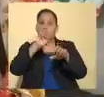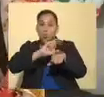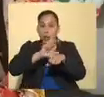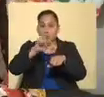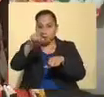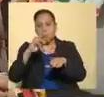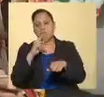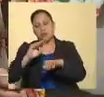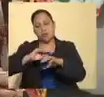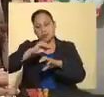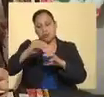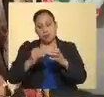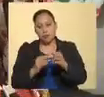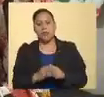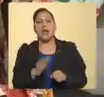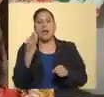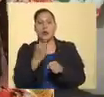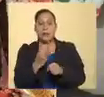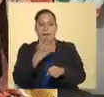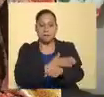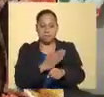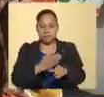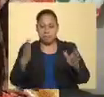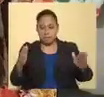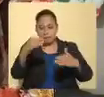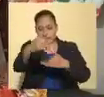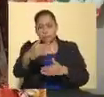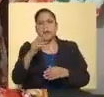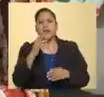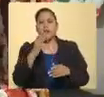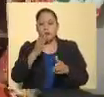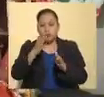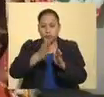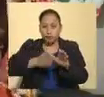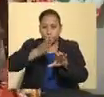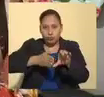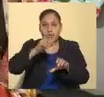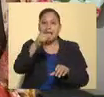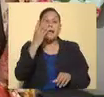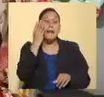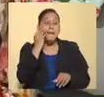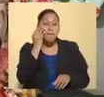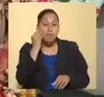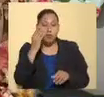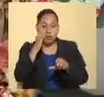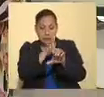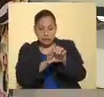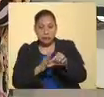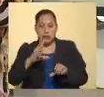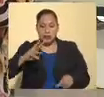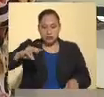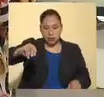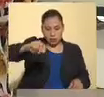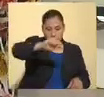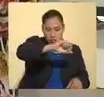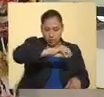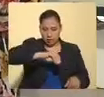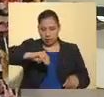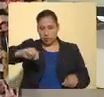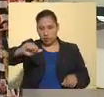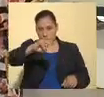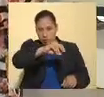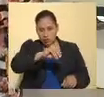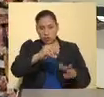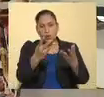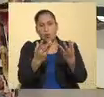bueno, mire, vamos a hablar de la tabla de picar por el día de hoy. Y lo que pueden hacer es partir un limón y exprimirlo en la tabla. Okay. Lo